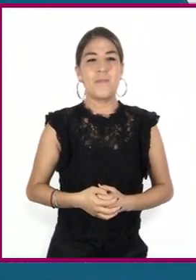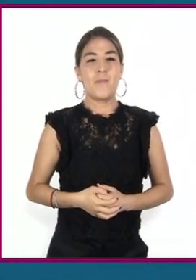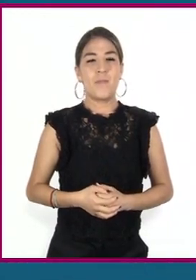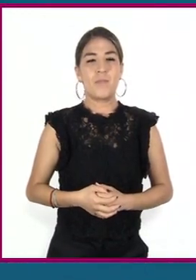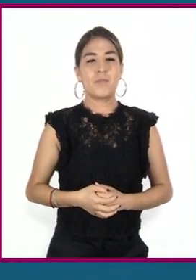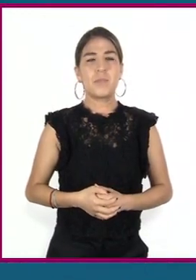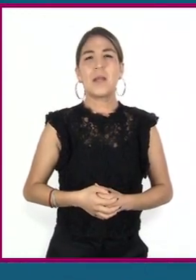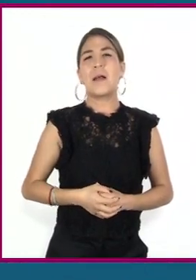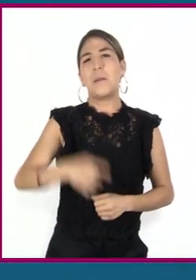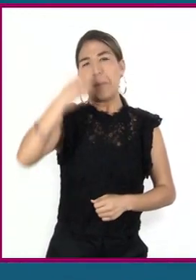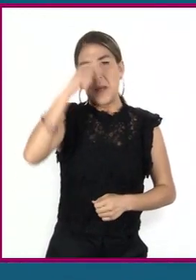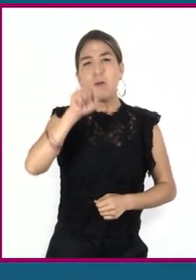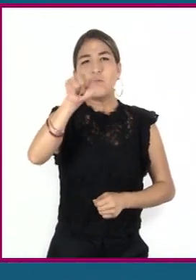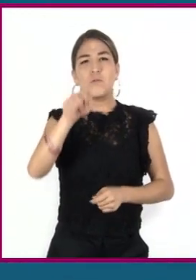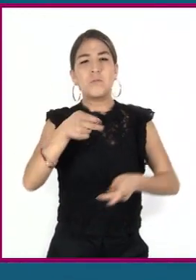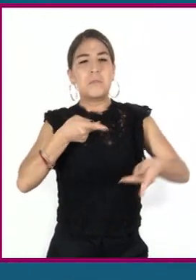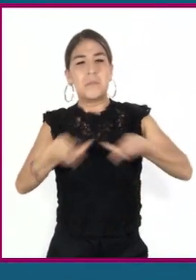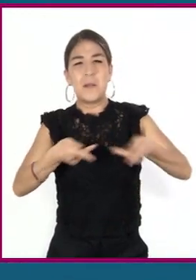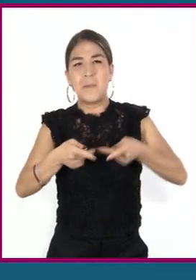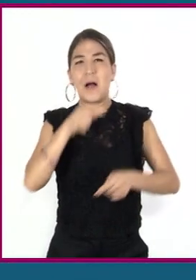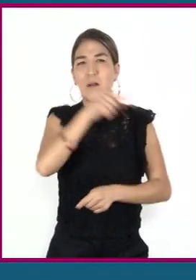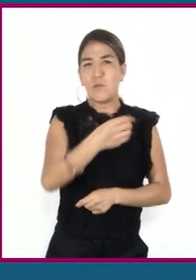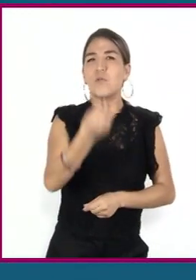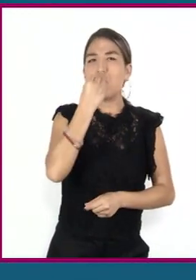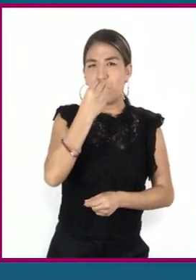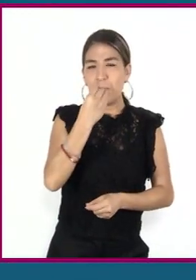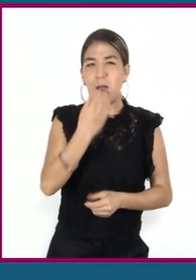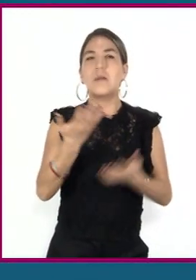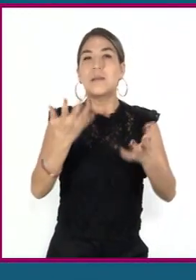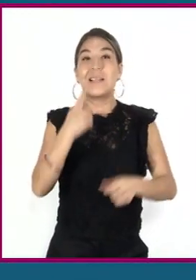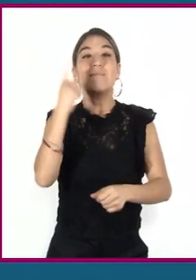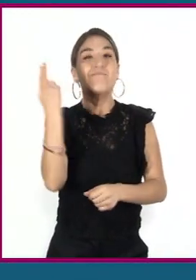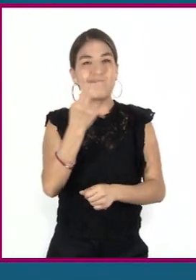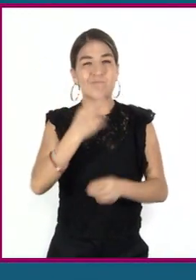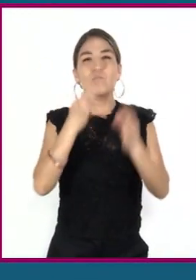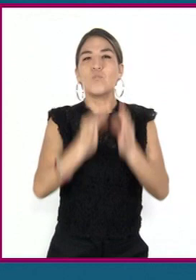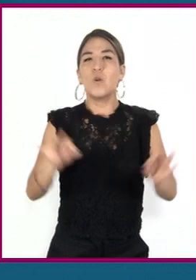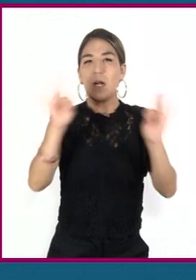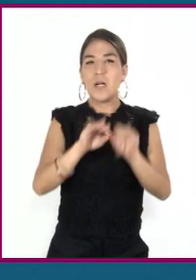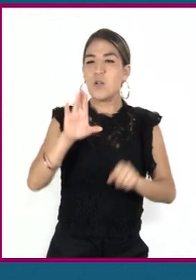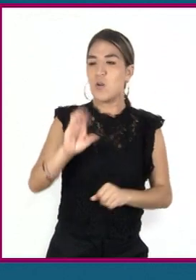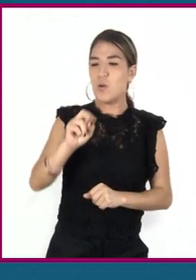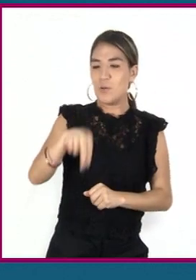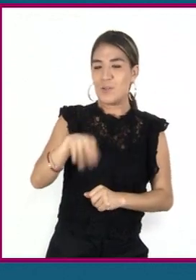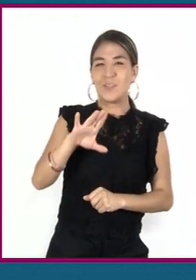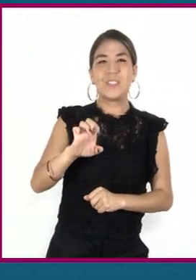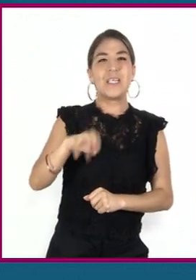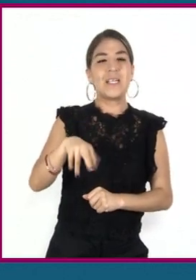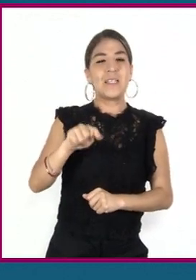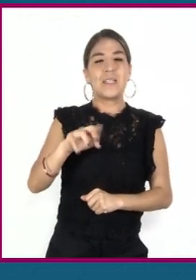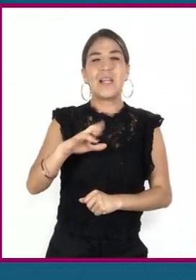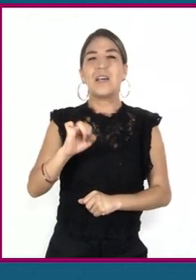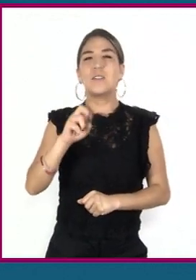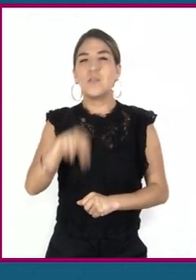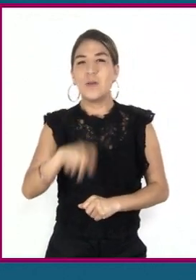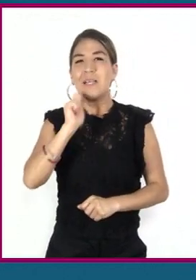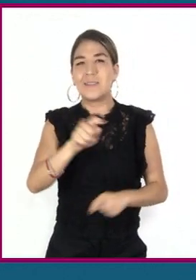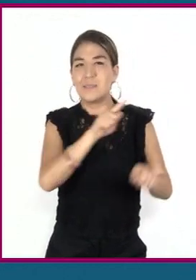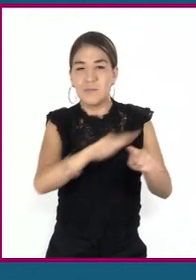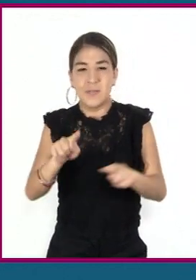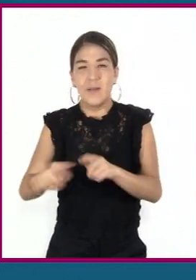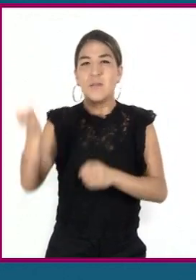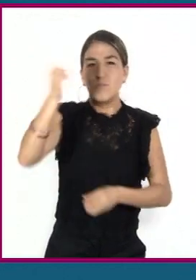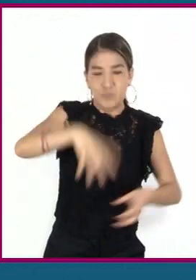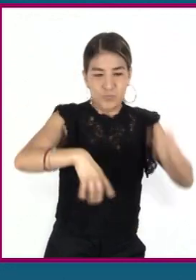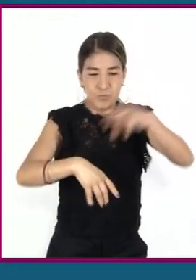En la preparación de algunos alimentos es importante la concentración de los ingredientes. Un proceso de conservación